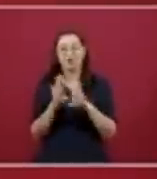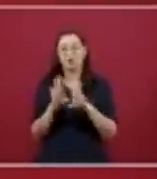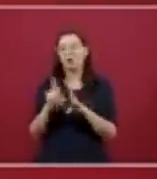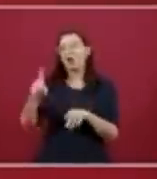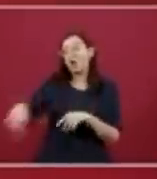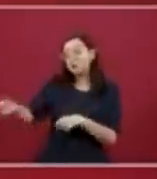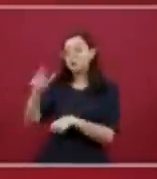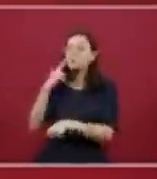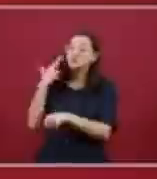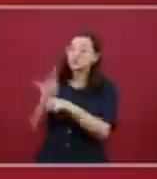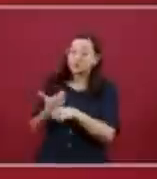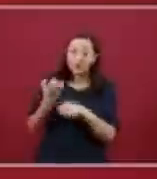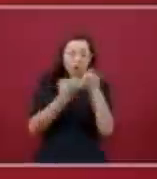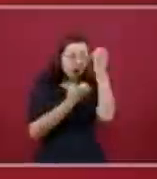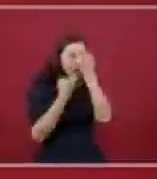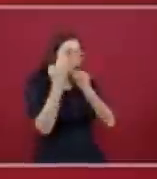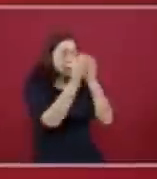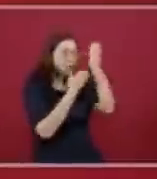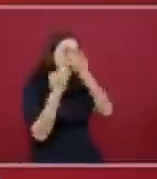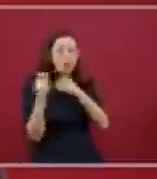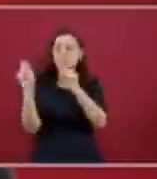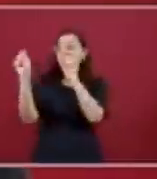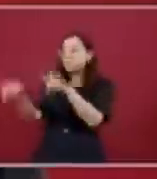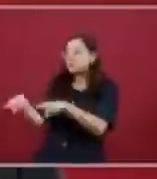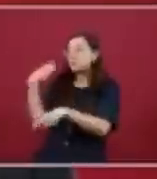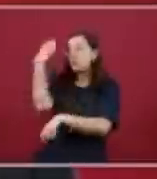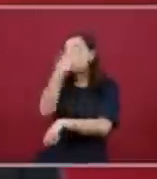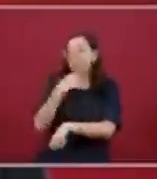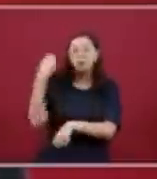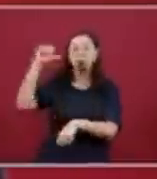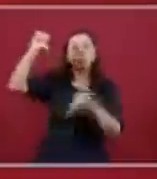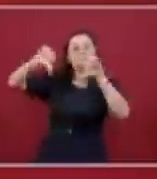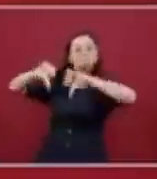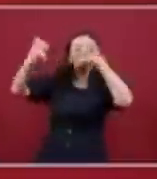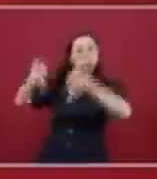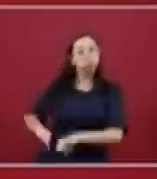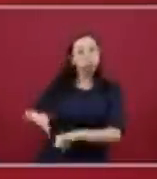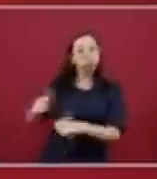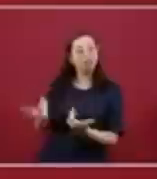encargados de evaluar no pasan el examen,